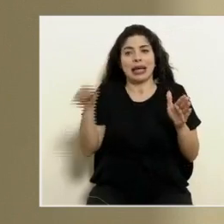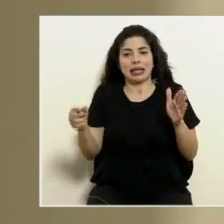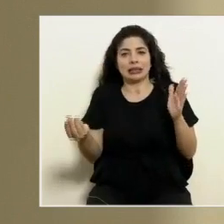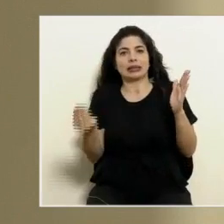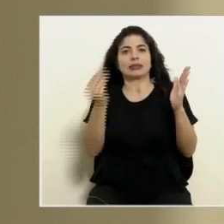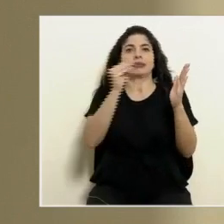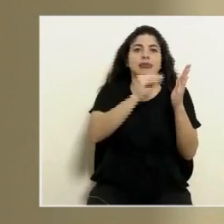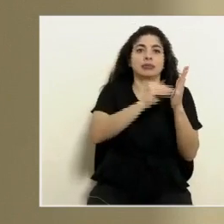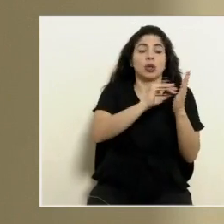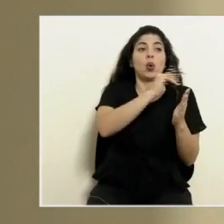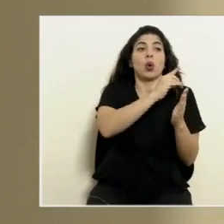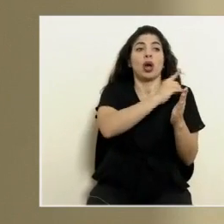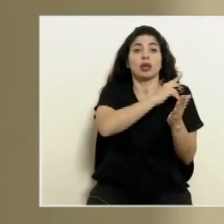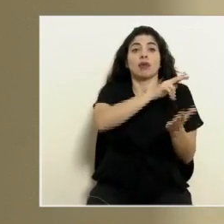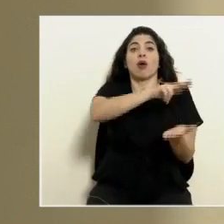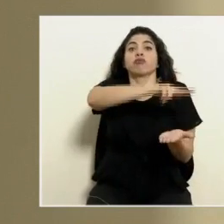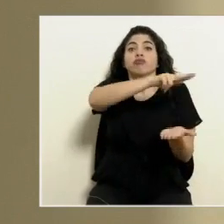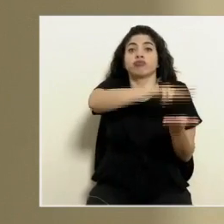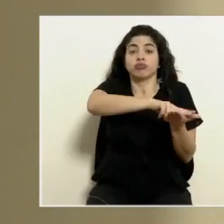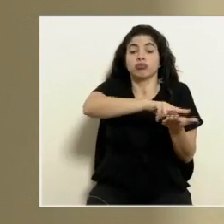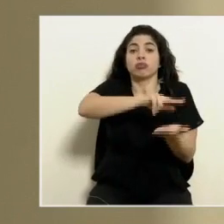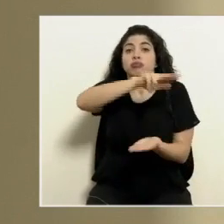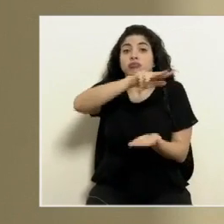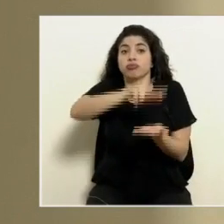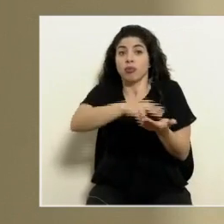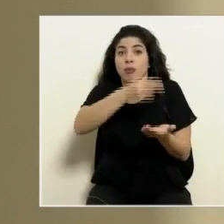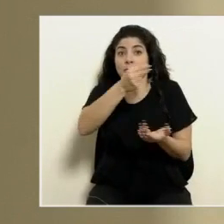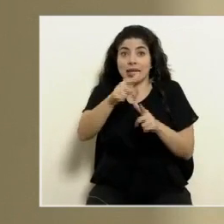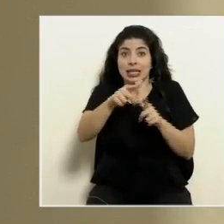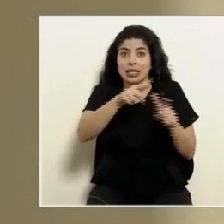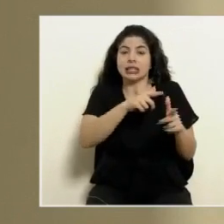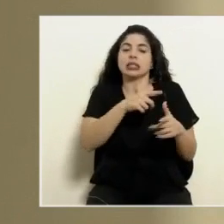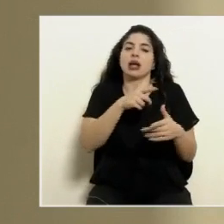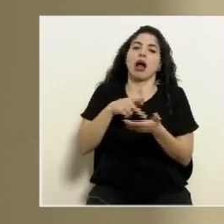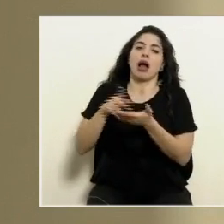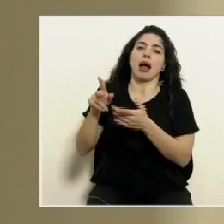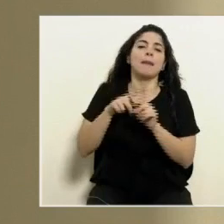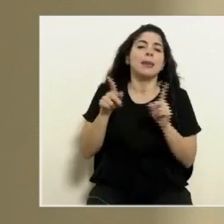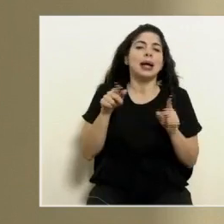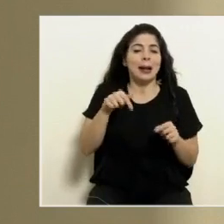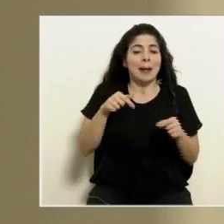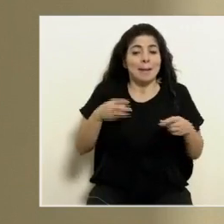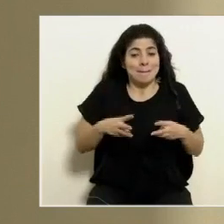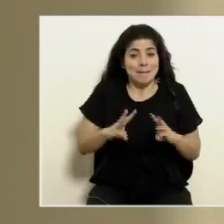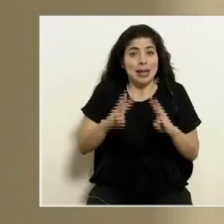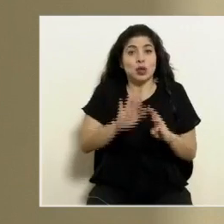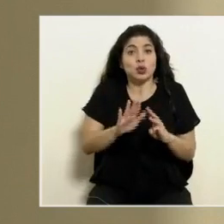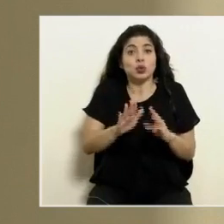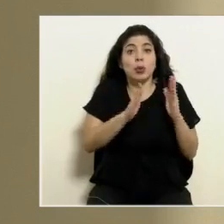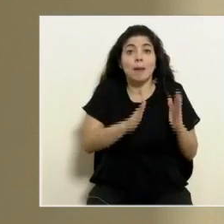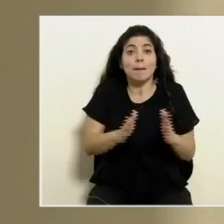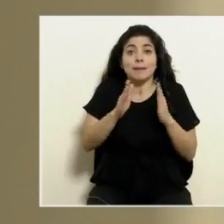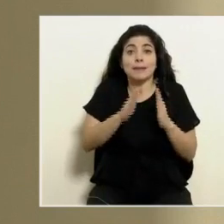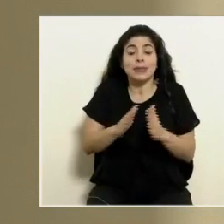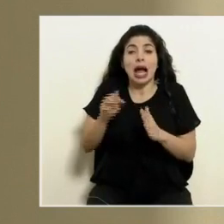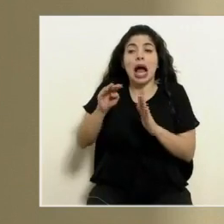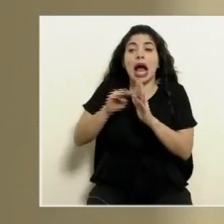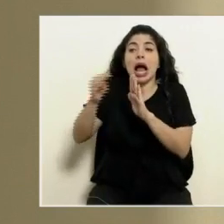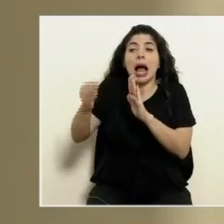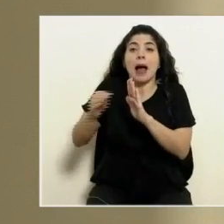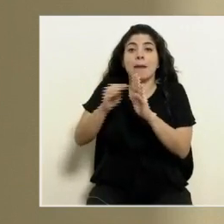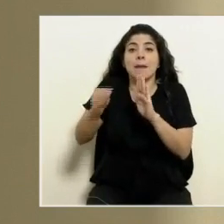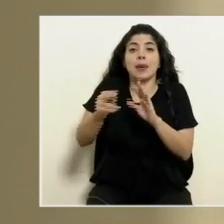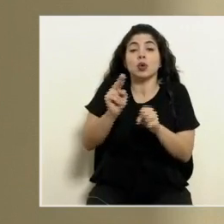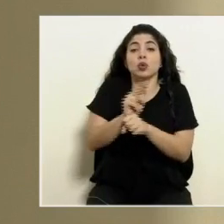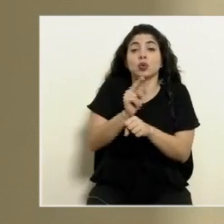apruebe por parte de la Junta Directiva esos recursos. No obstante, pues el mecanismo está previsto para que las camas puedan ser utilizadas